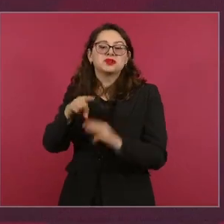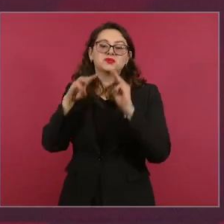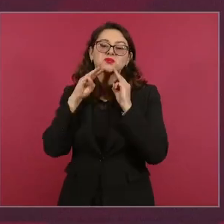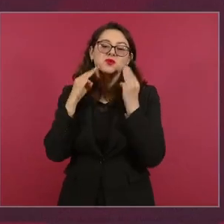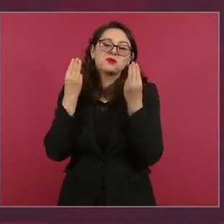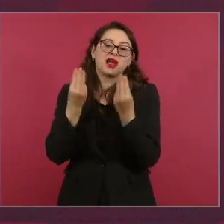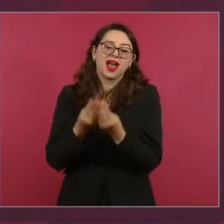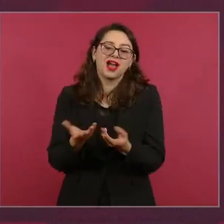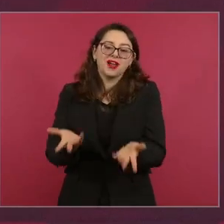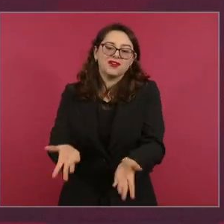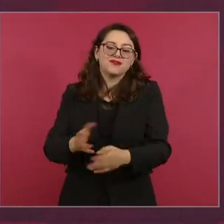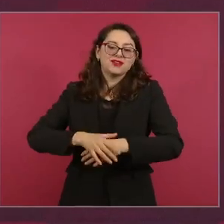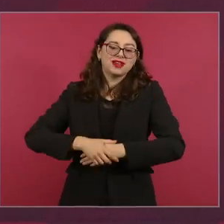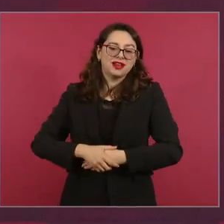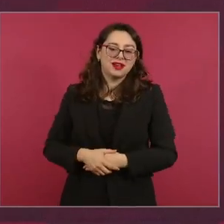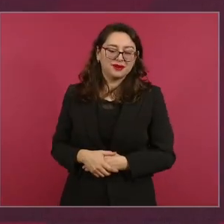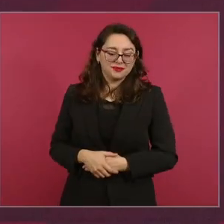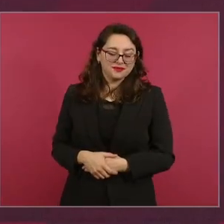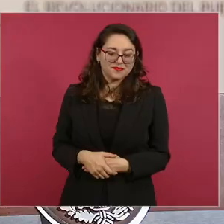por las bandas,